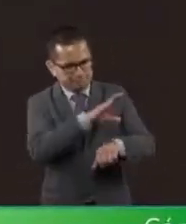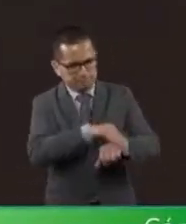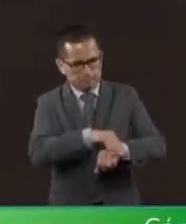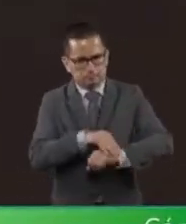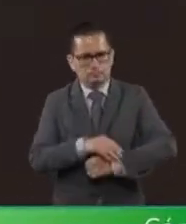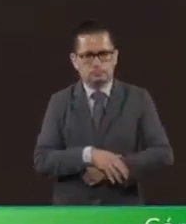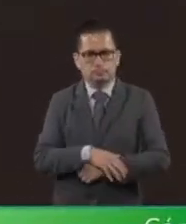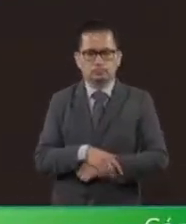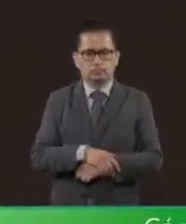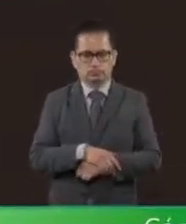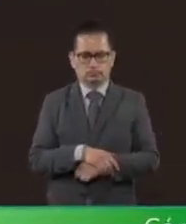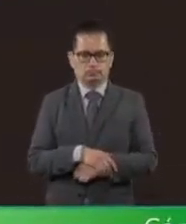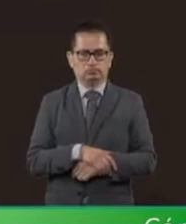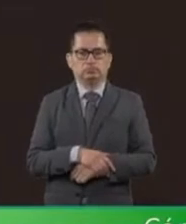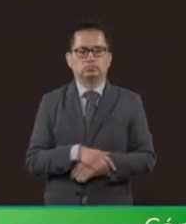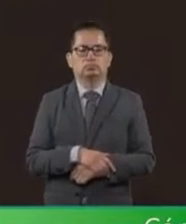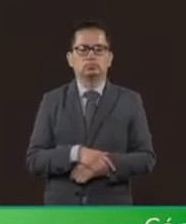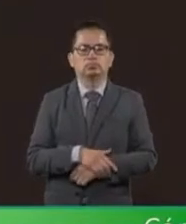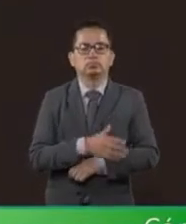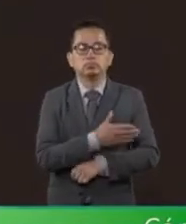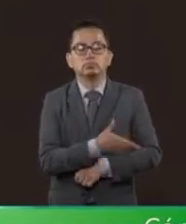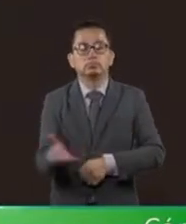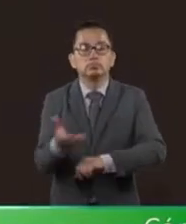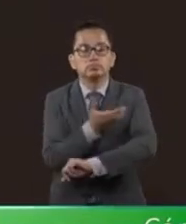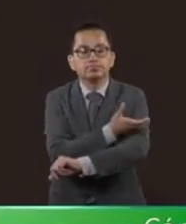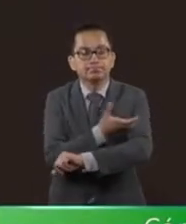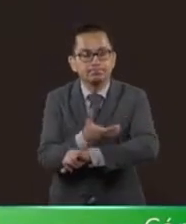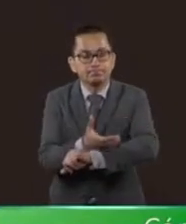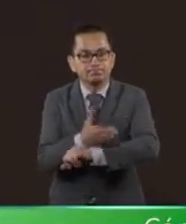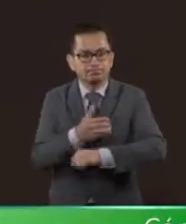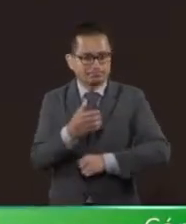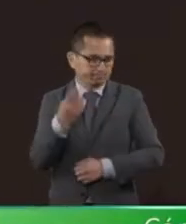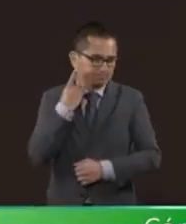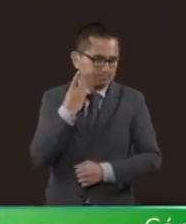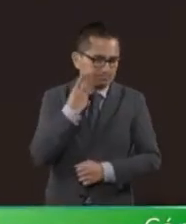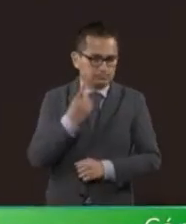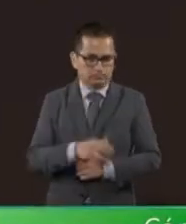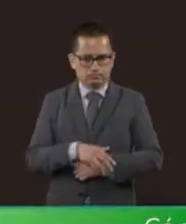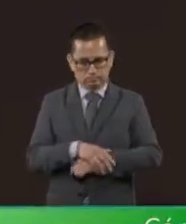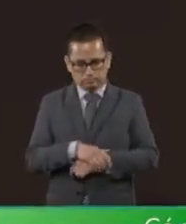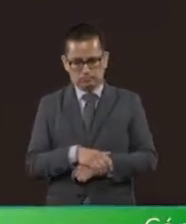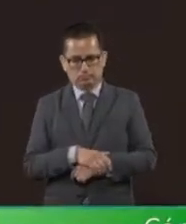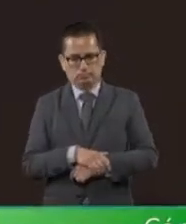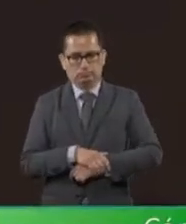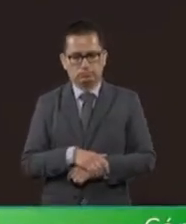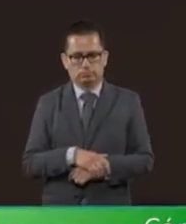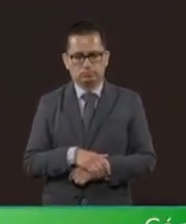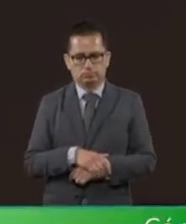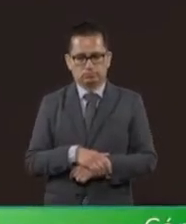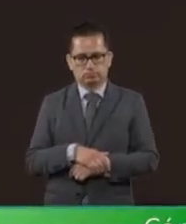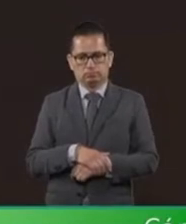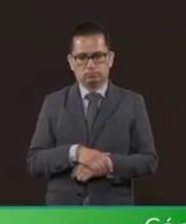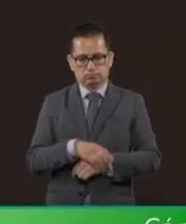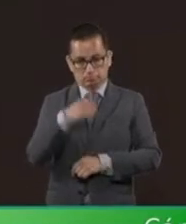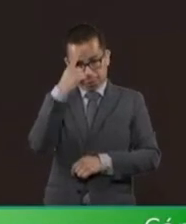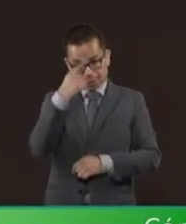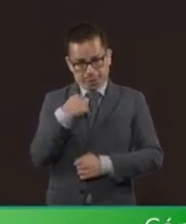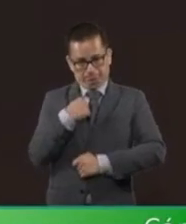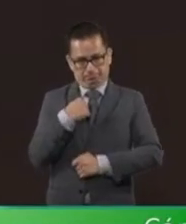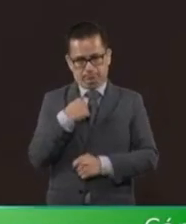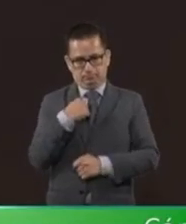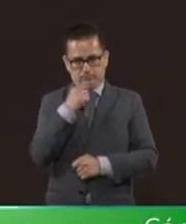compañeras y compañeros diputados, es para mí un gran honor dirigirme a ustedes, sobre todo en este